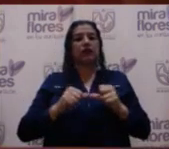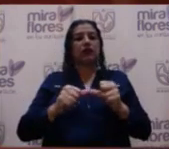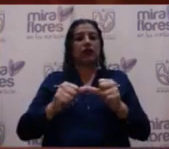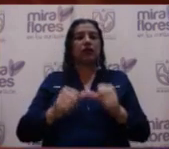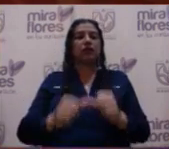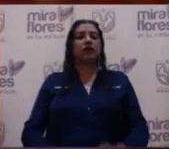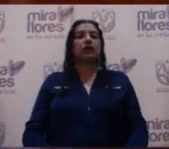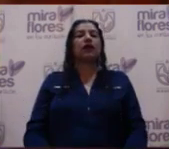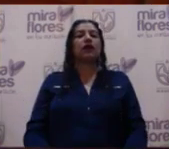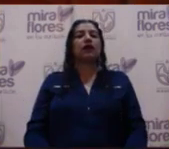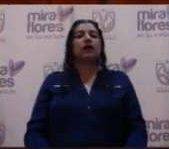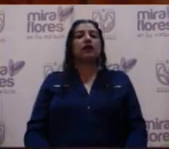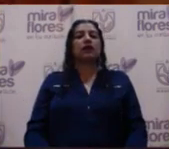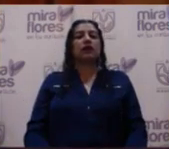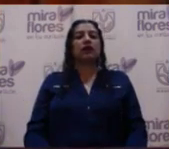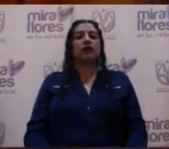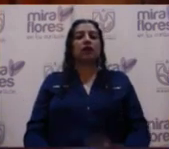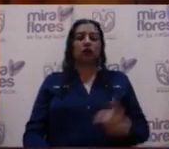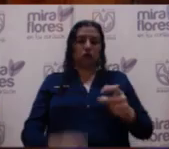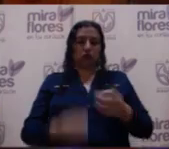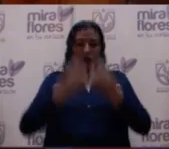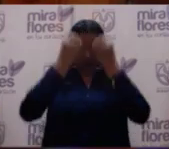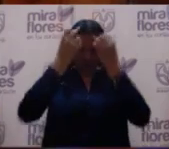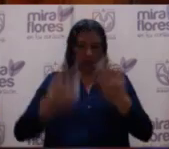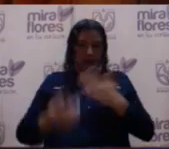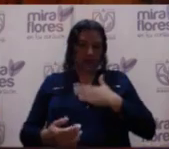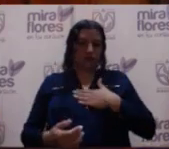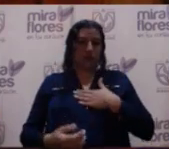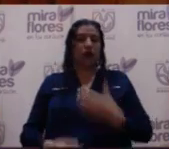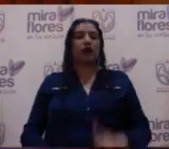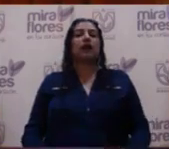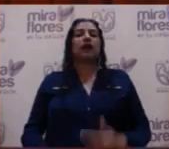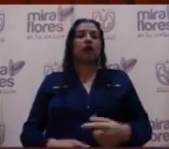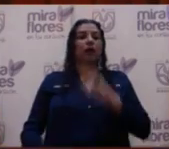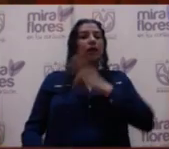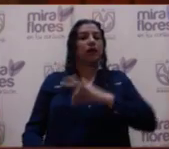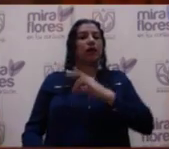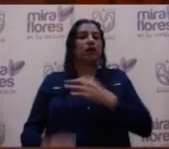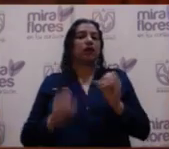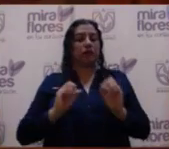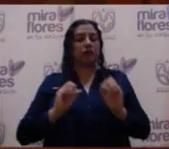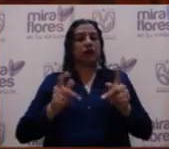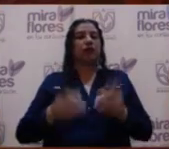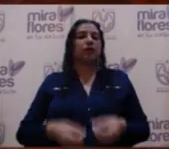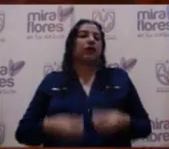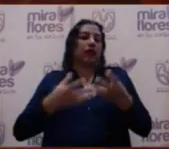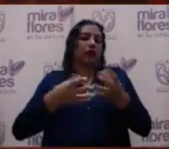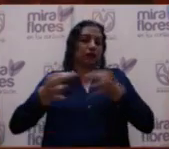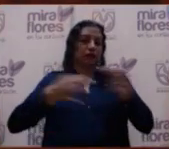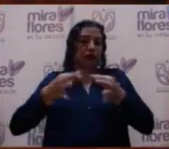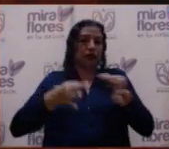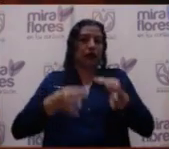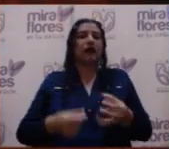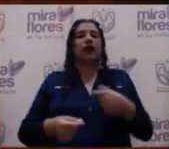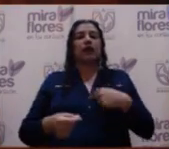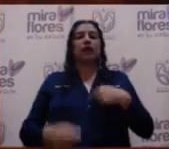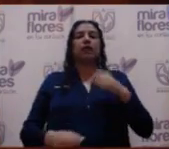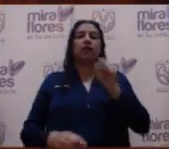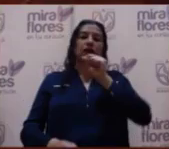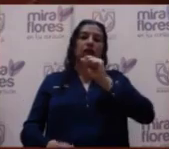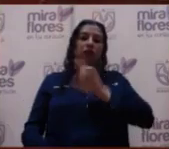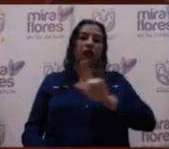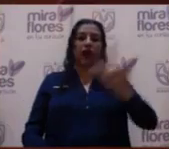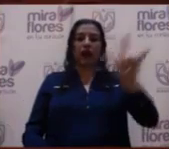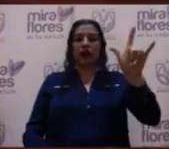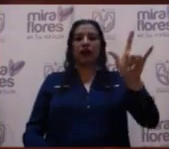con un informe de mi parte. Aprovecho la oportunidad para dar cuenta al Consejo del viaje